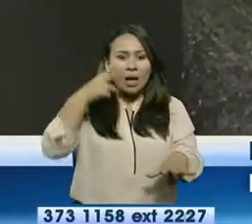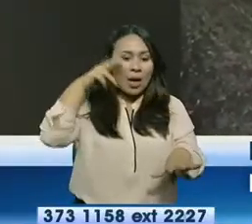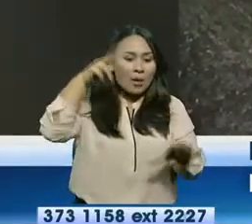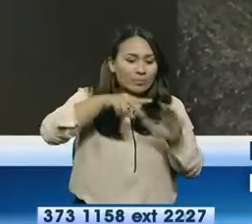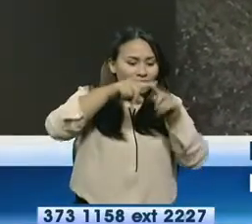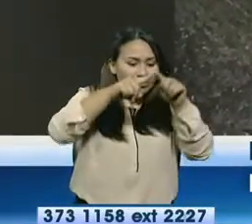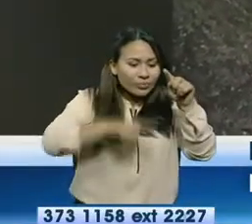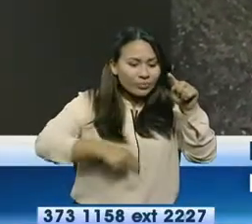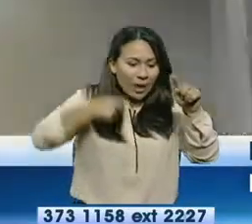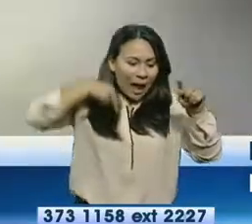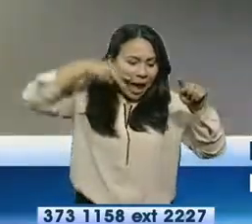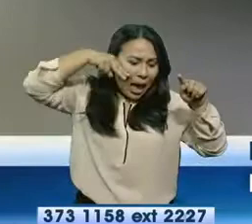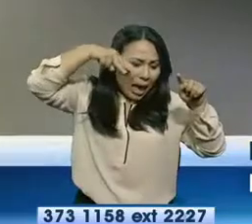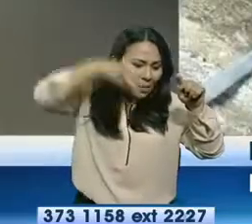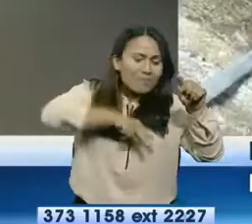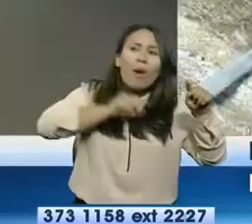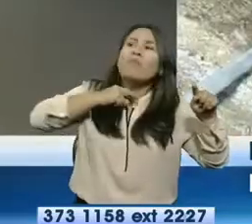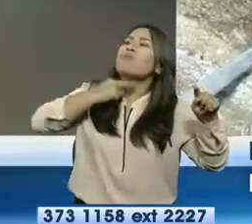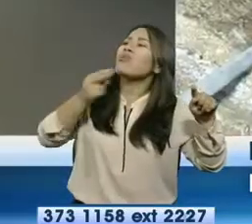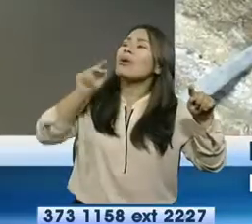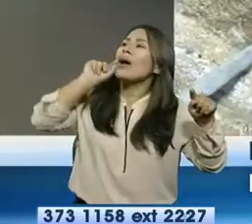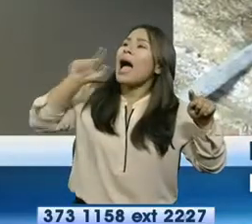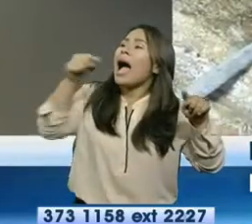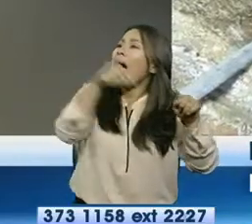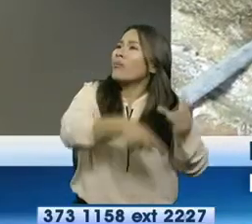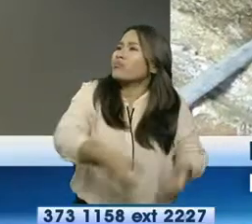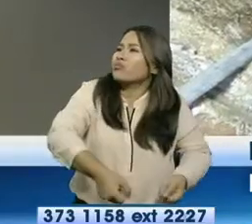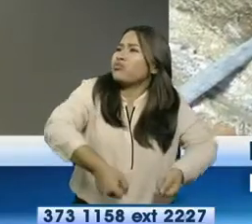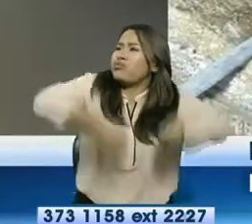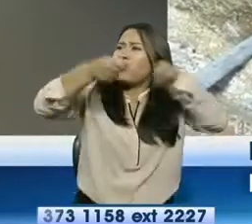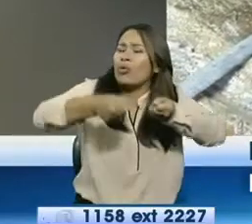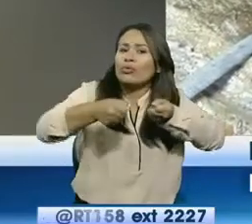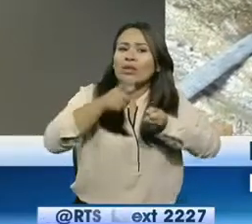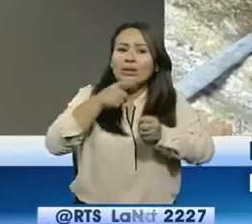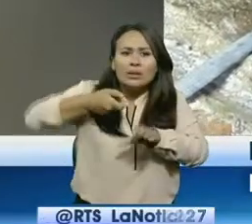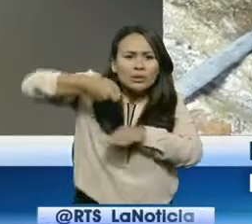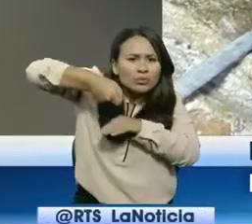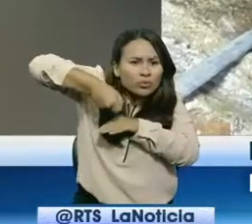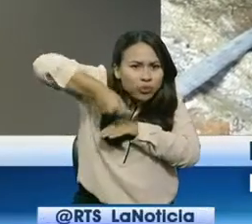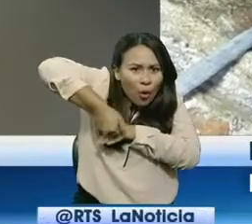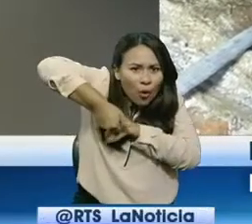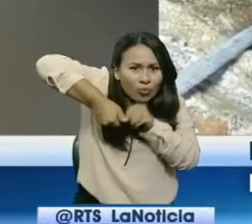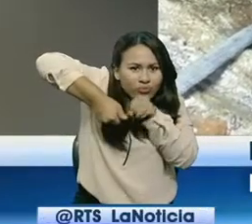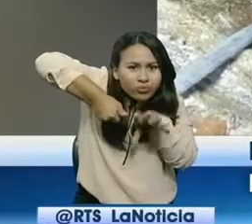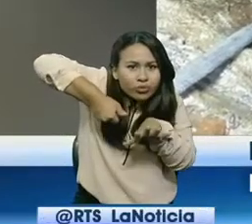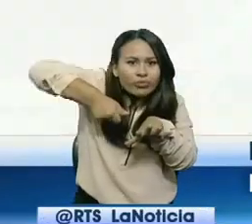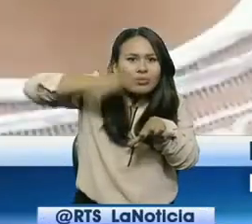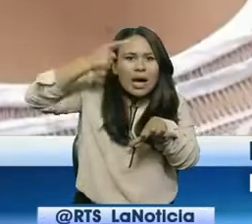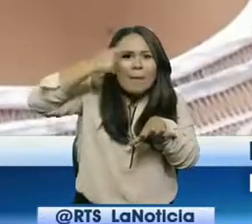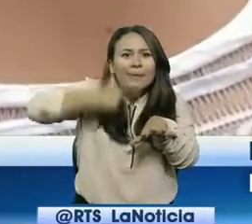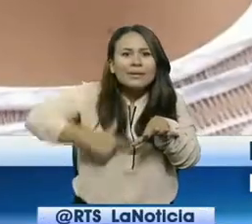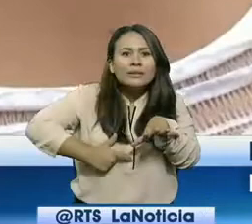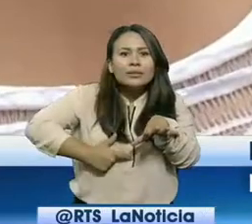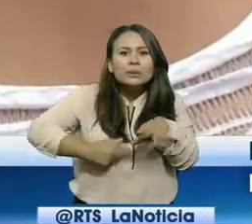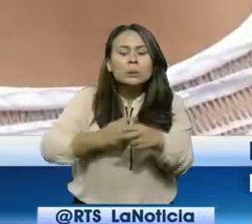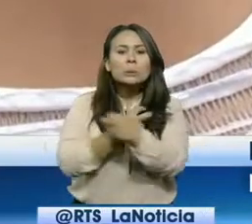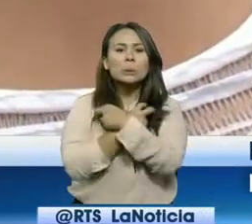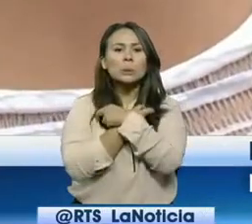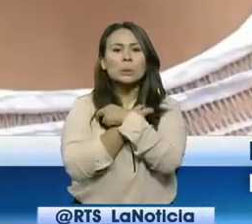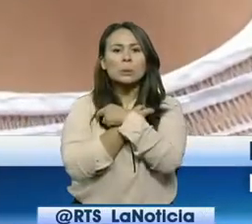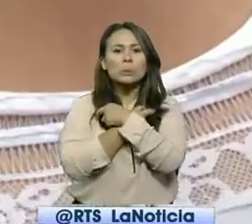en el fondo del pozo séptico estaba un bulto. Ayudados con linterna confirmaron que era una persona. Pozo de agua